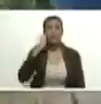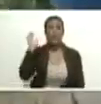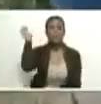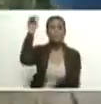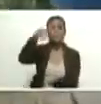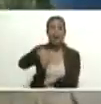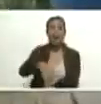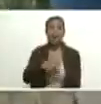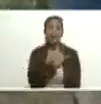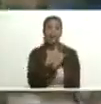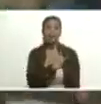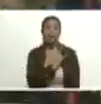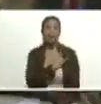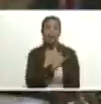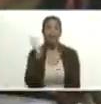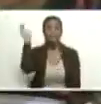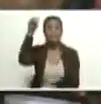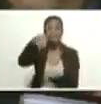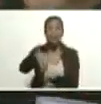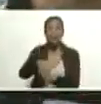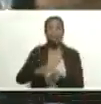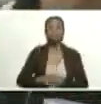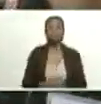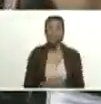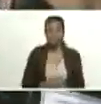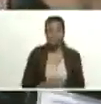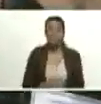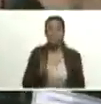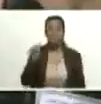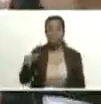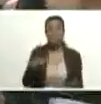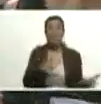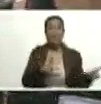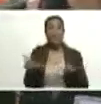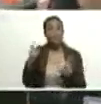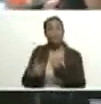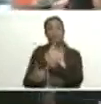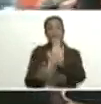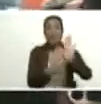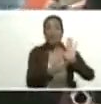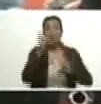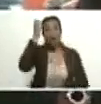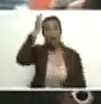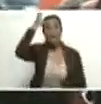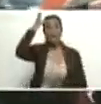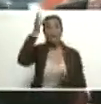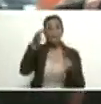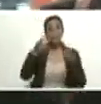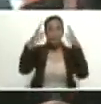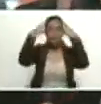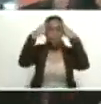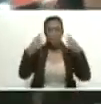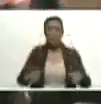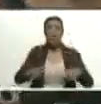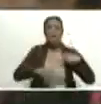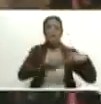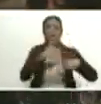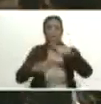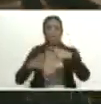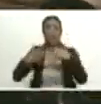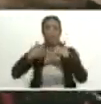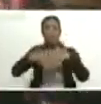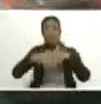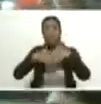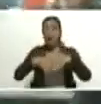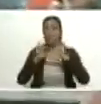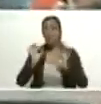Mariño. Correcto. Y bueno, en estos momentos estamos demostrando nuestra capacidad en el país, en la fabricación y elaboración